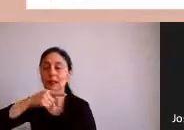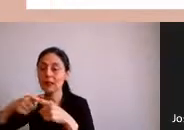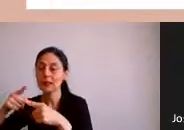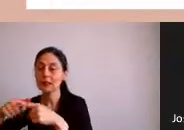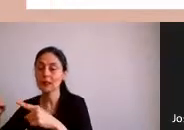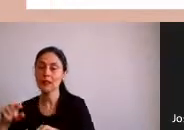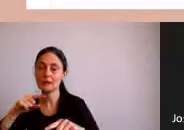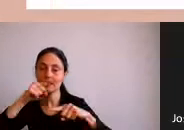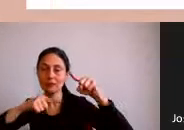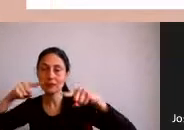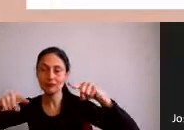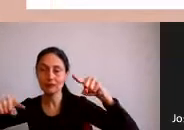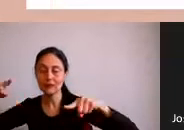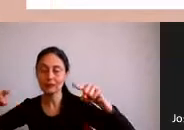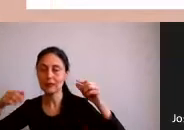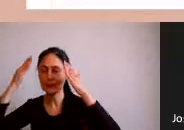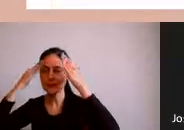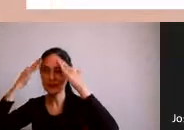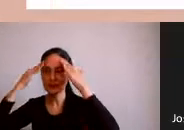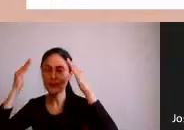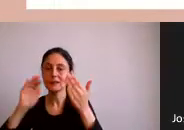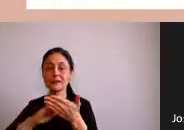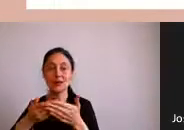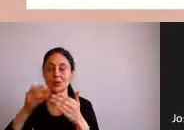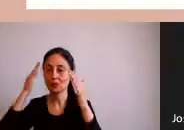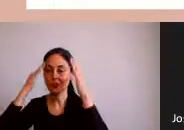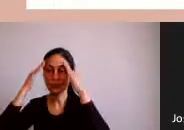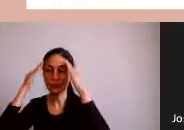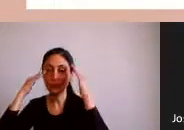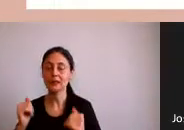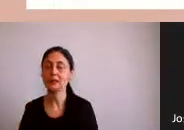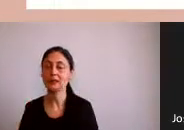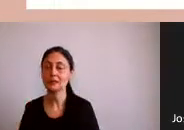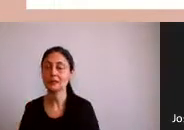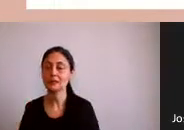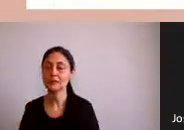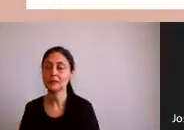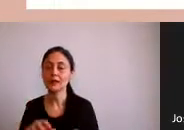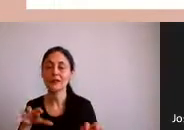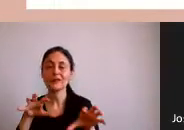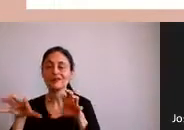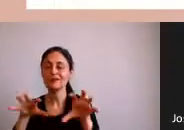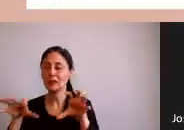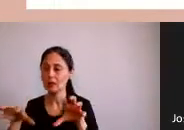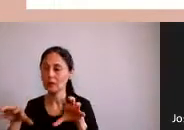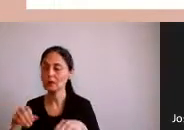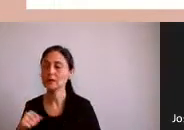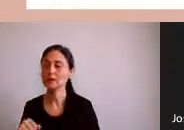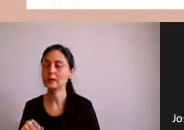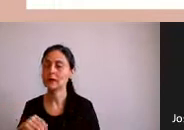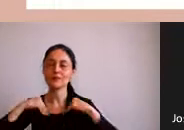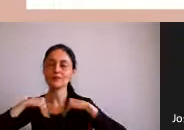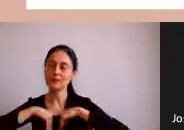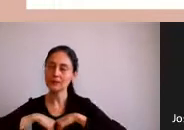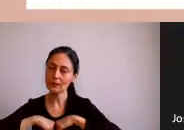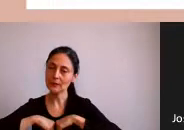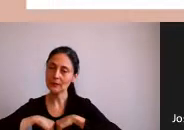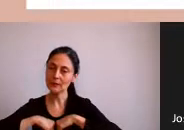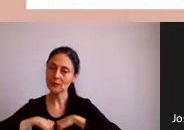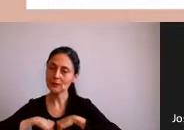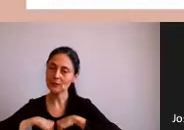salud mental, que claramente se manifiestan elementos de depresión, de estrés postraumático, por ejemplo,